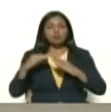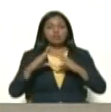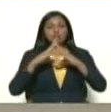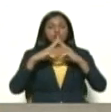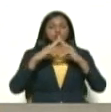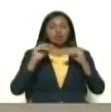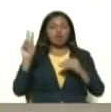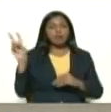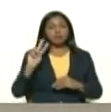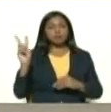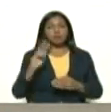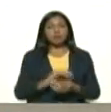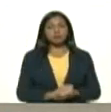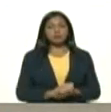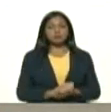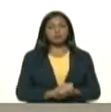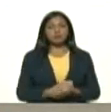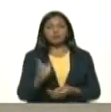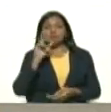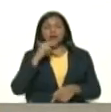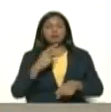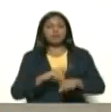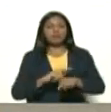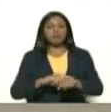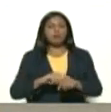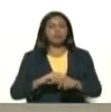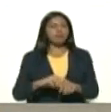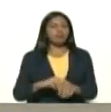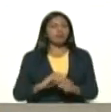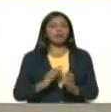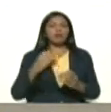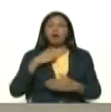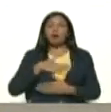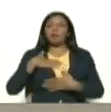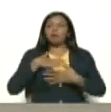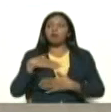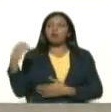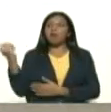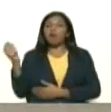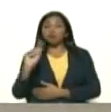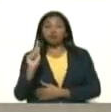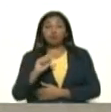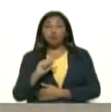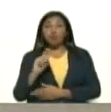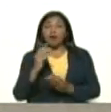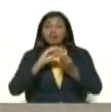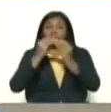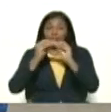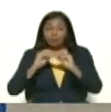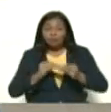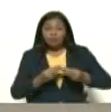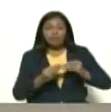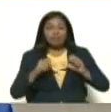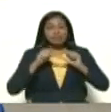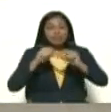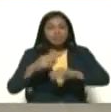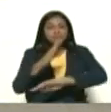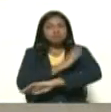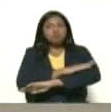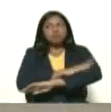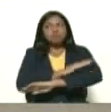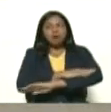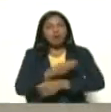Venezuela. No es tiempo de aflojar, es tiempo de apretar, de mejorar, de perfeccionar, de disciplinar